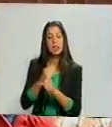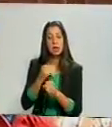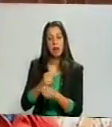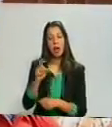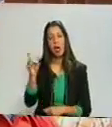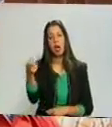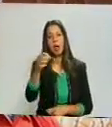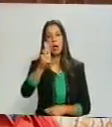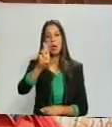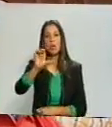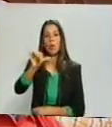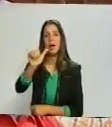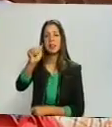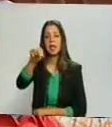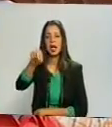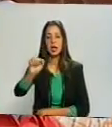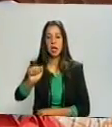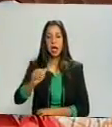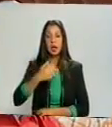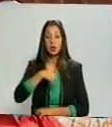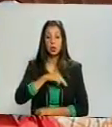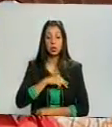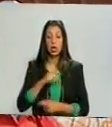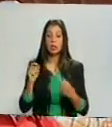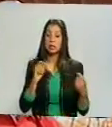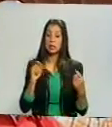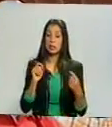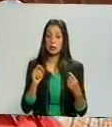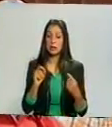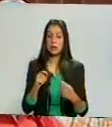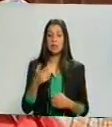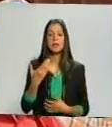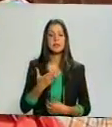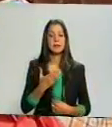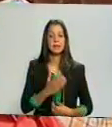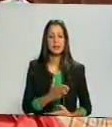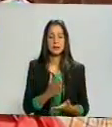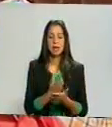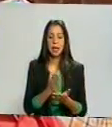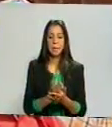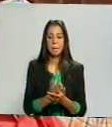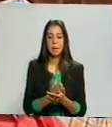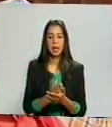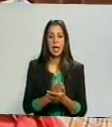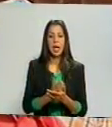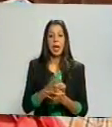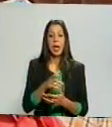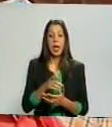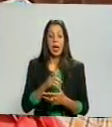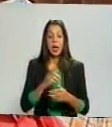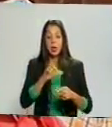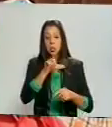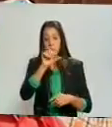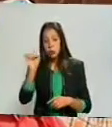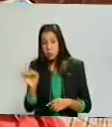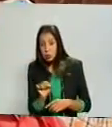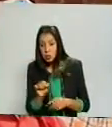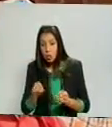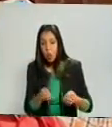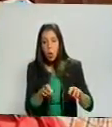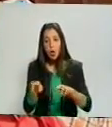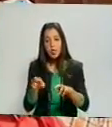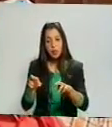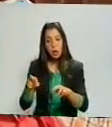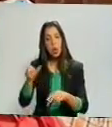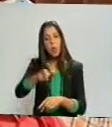las industrias básicas, pero de alguna manera nos da un debate siempre con todo el sector minero que queda al sur del Orinoco y